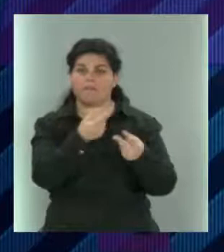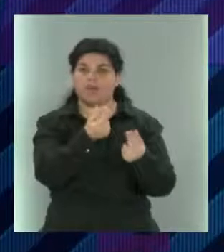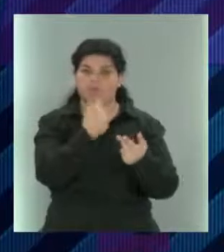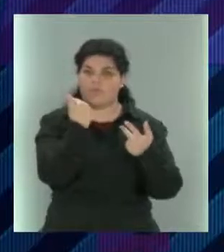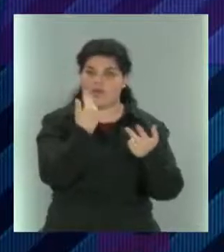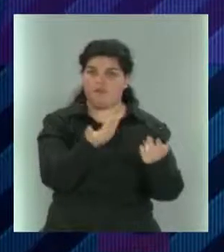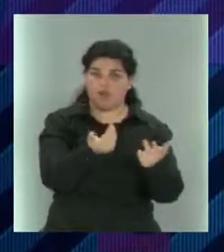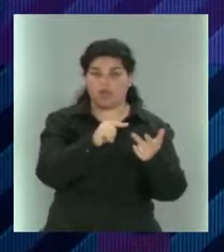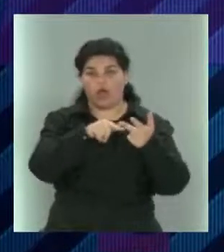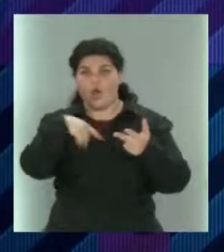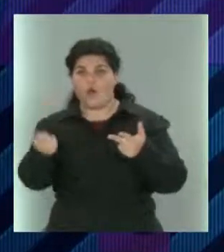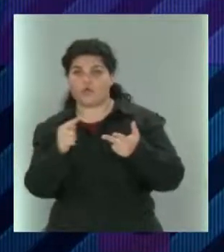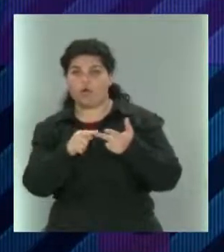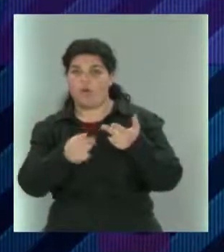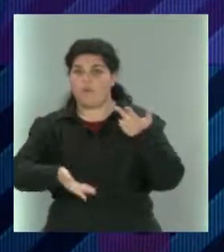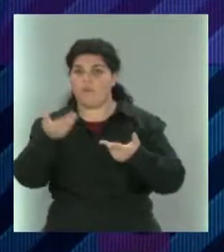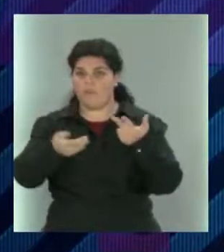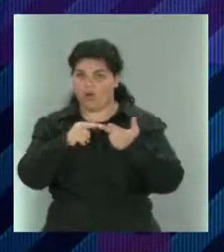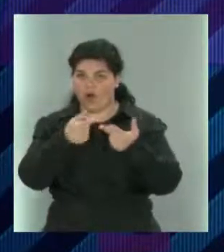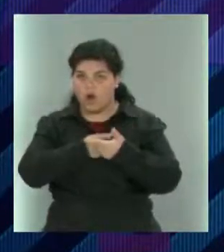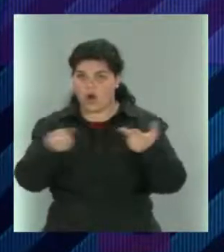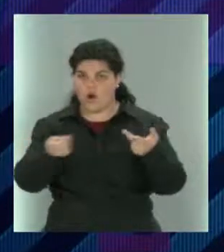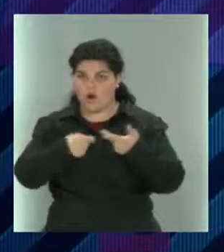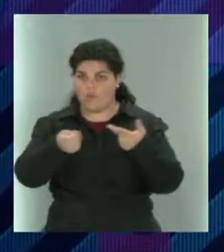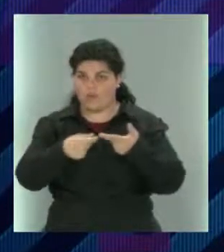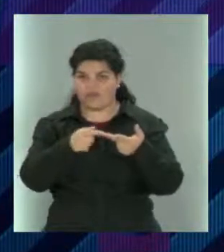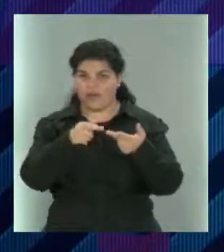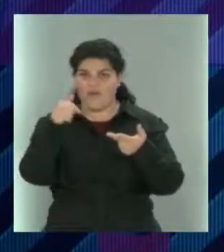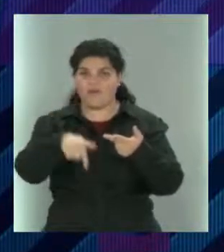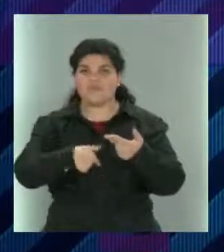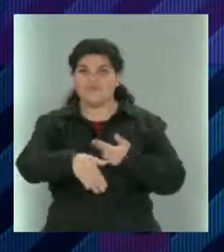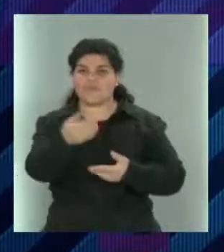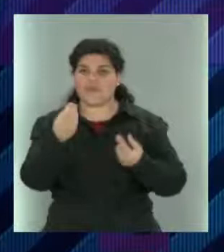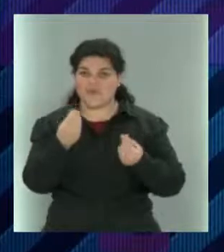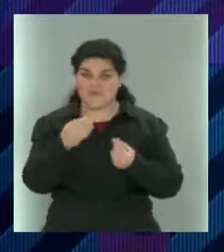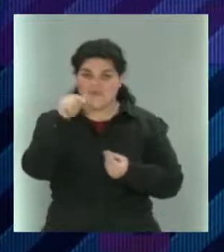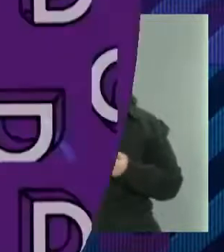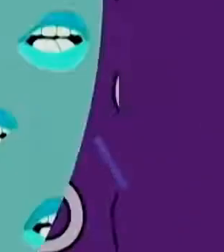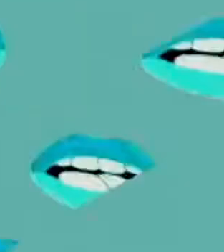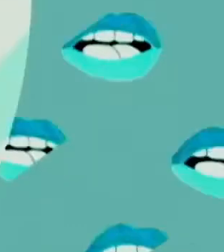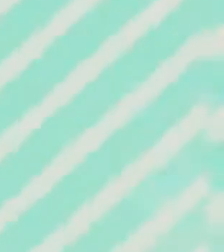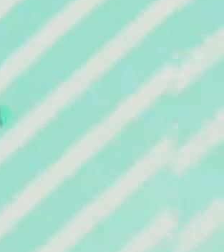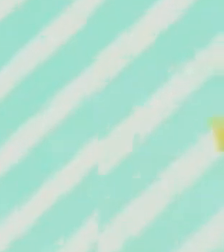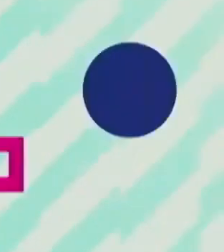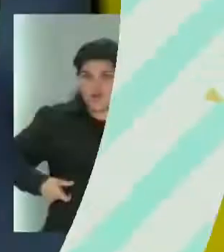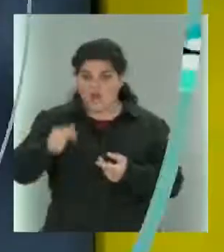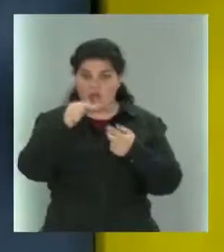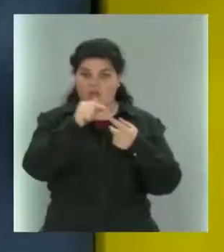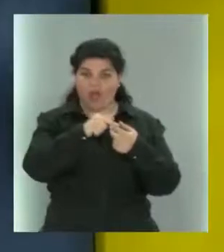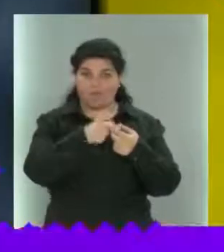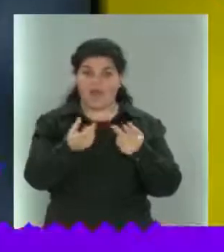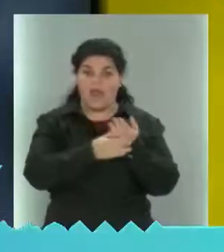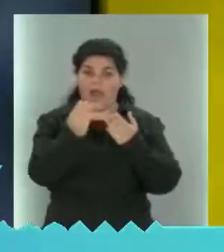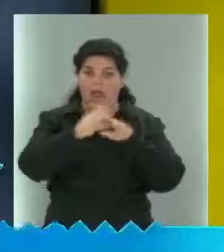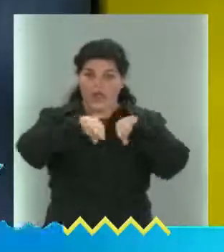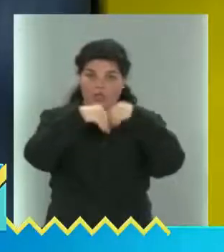balanza comercial. Sí, son dos cosas distintas. Entonces, el déficit fiscal se produce por el subsidio que tiene que poner el Estado para cubrir una diferencia de costo. Si